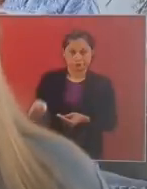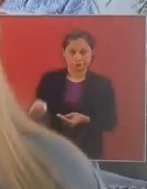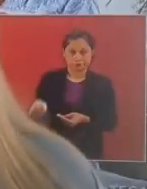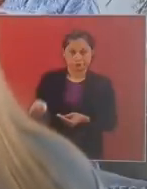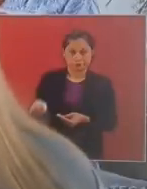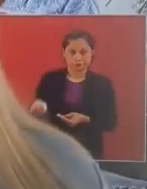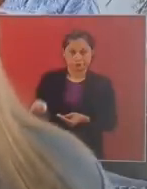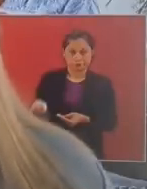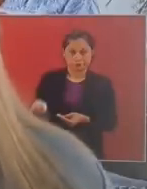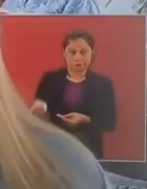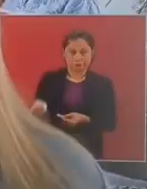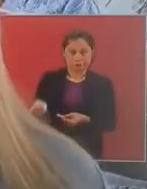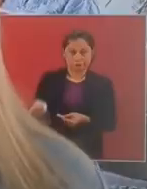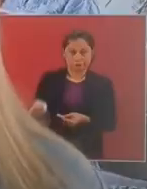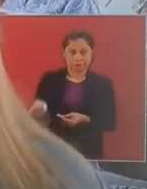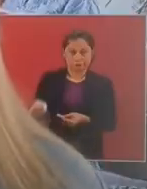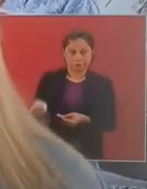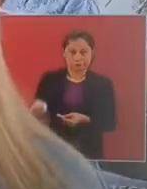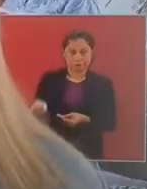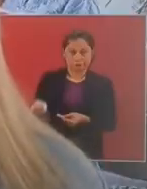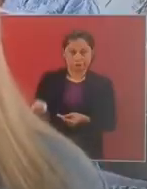un apoyo,